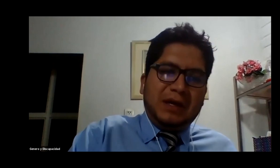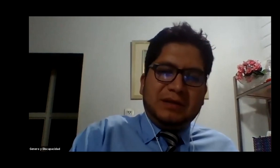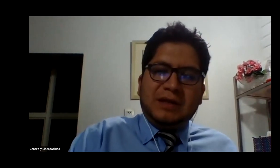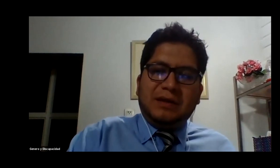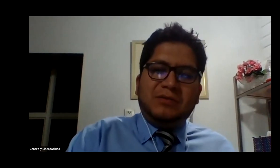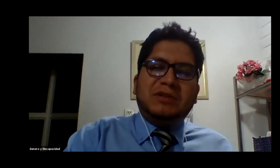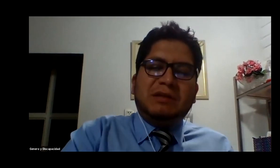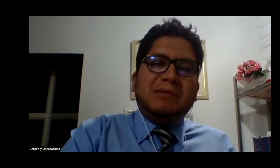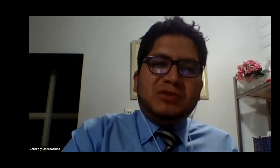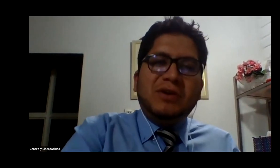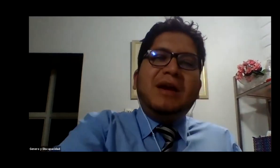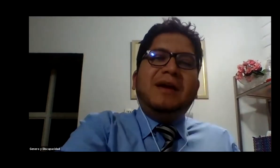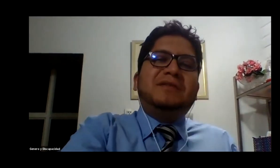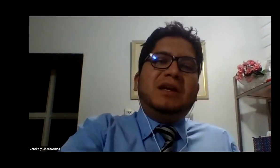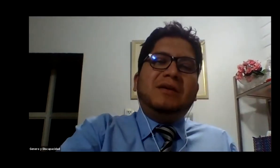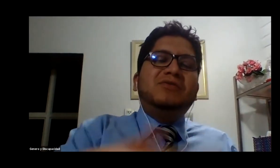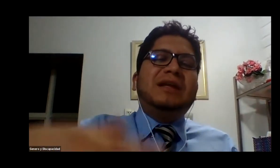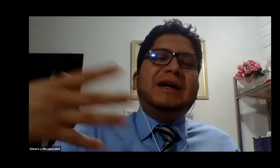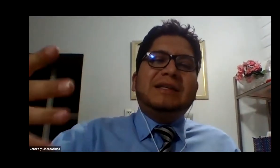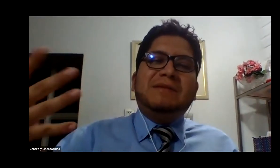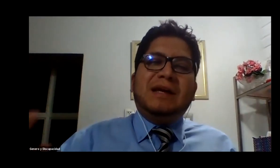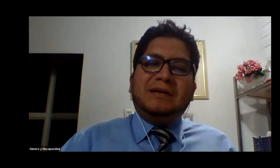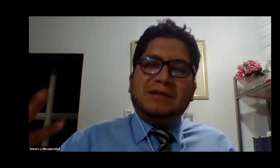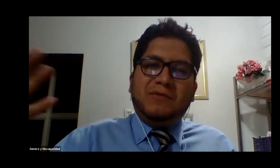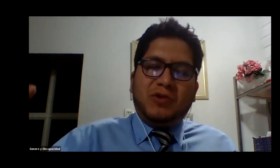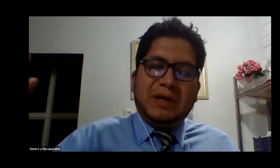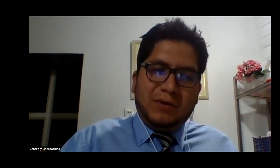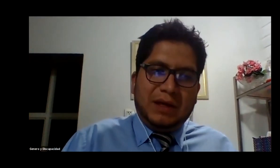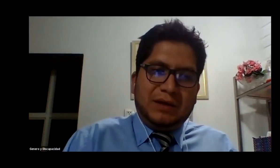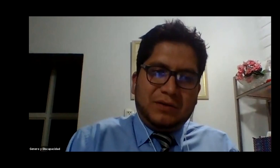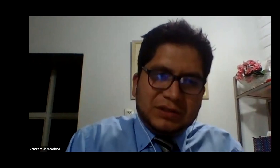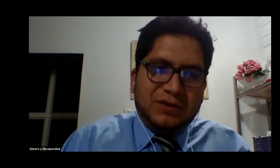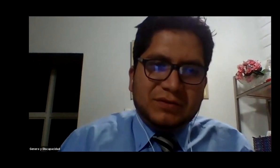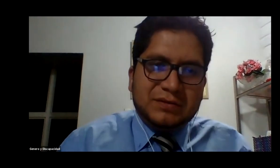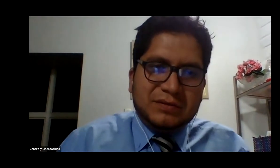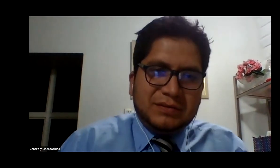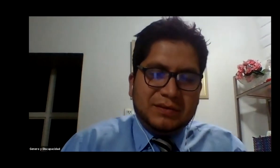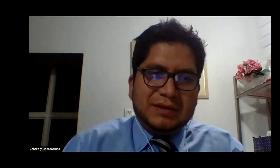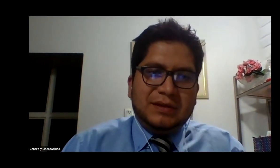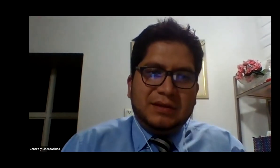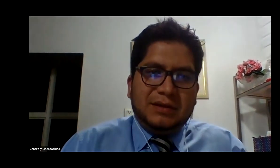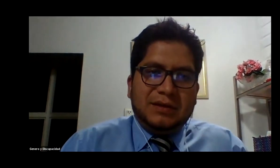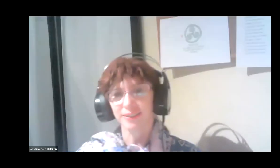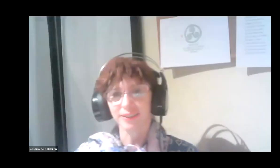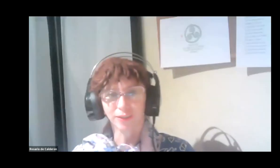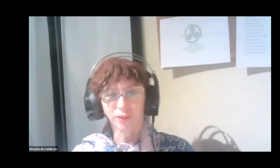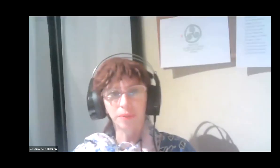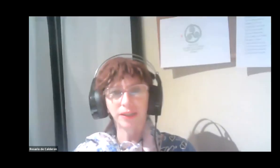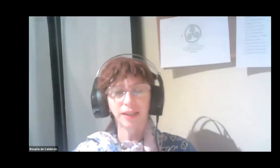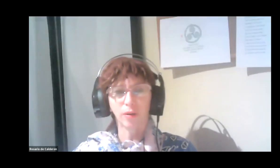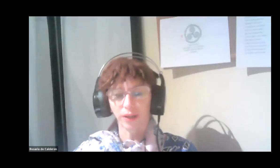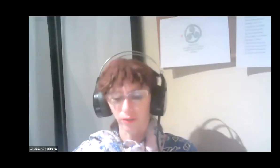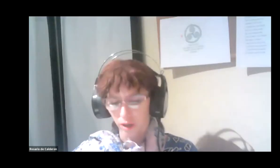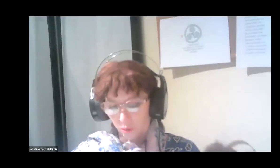gigantes de mucho este usen la creatividad de forma adecuada así es así es